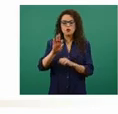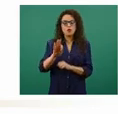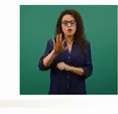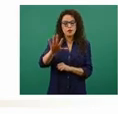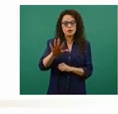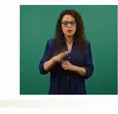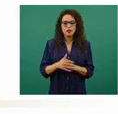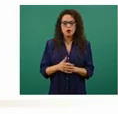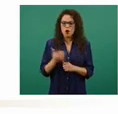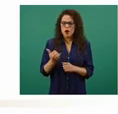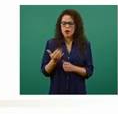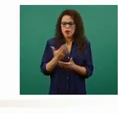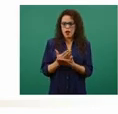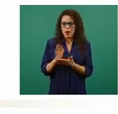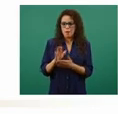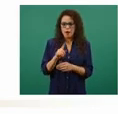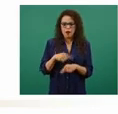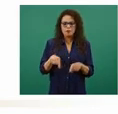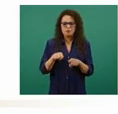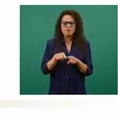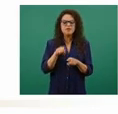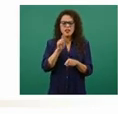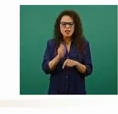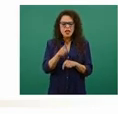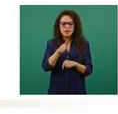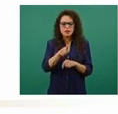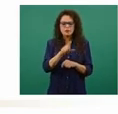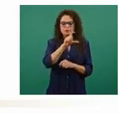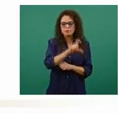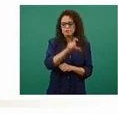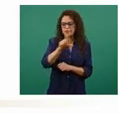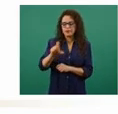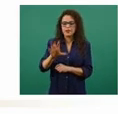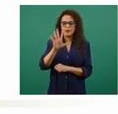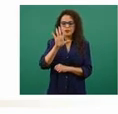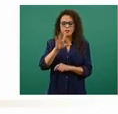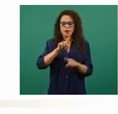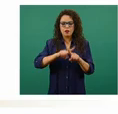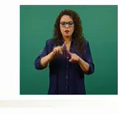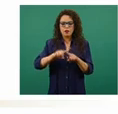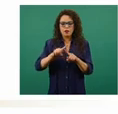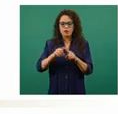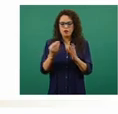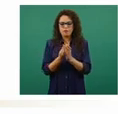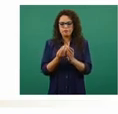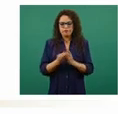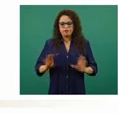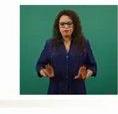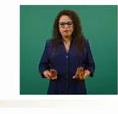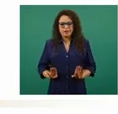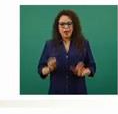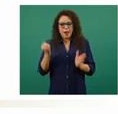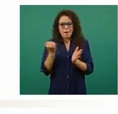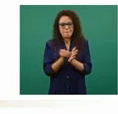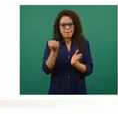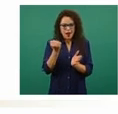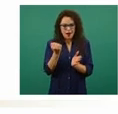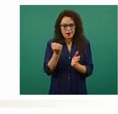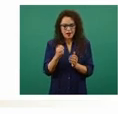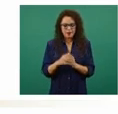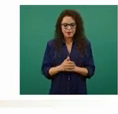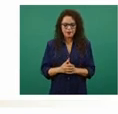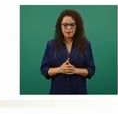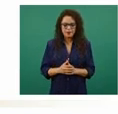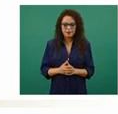18.887.345, y que además obviamente están distribuidas en 5 tipos, en 5 marcas diferentes de vacuna, y